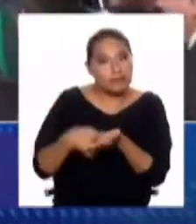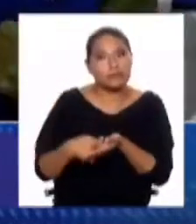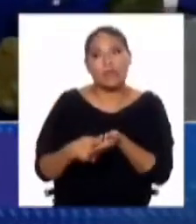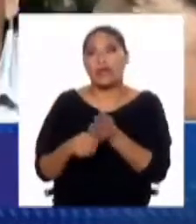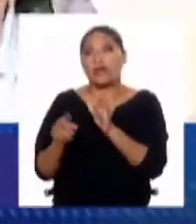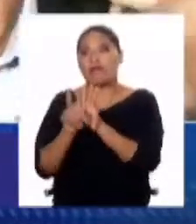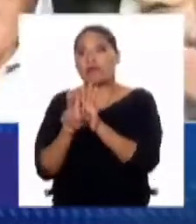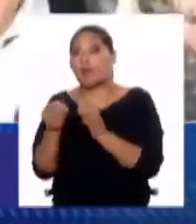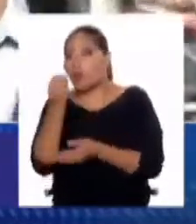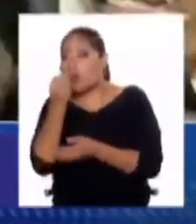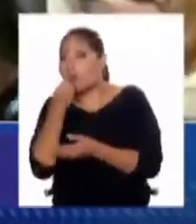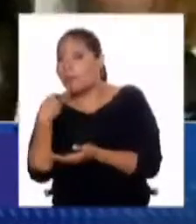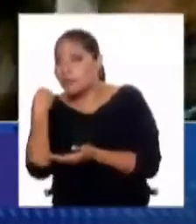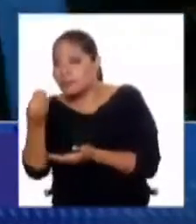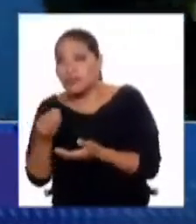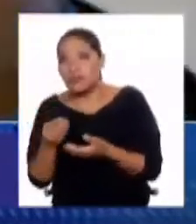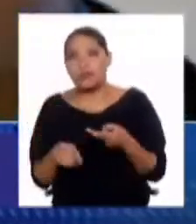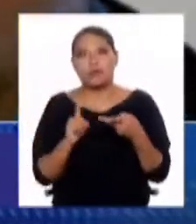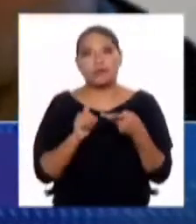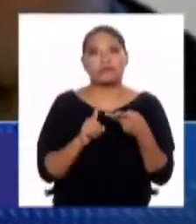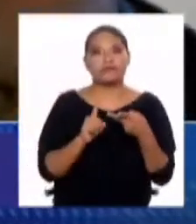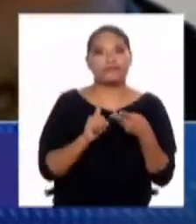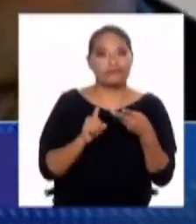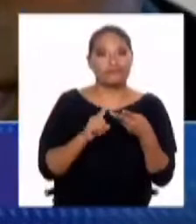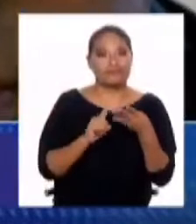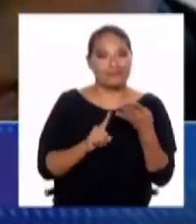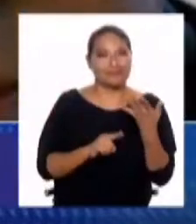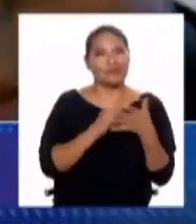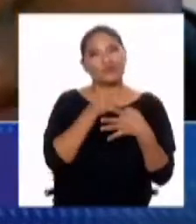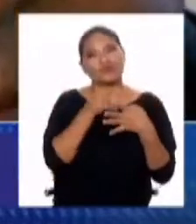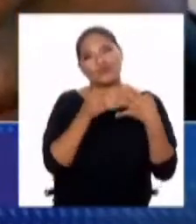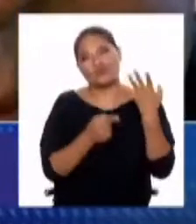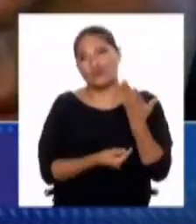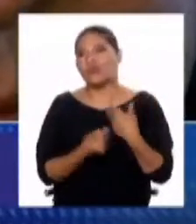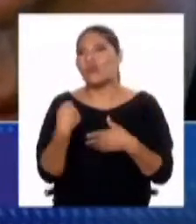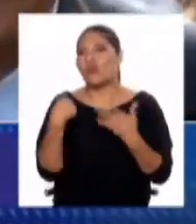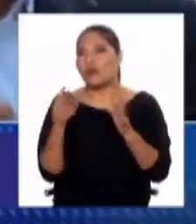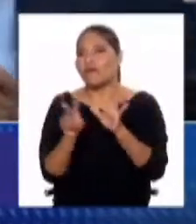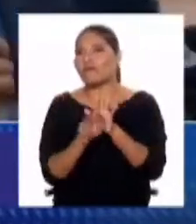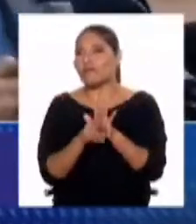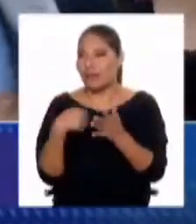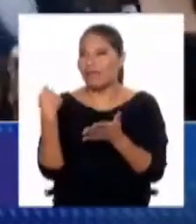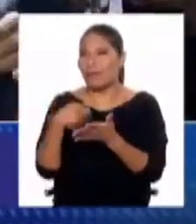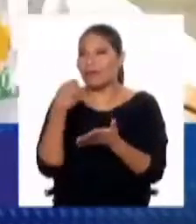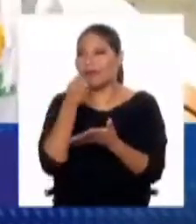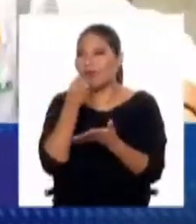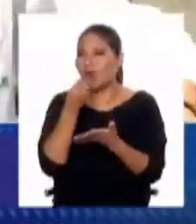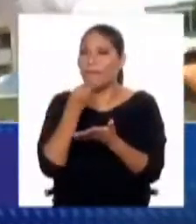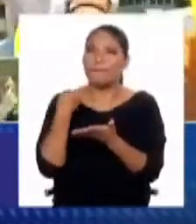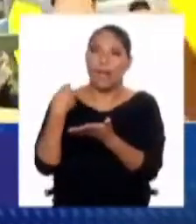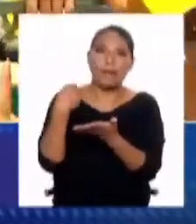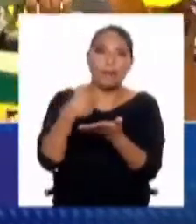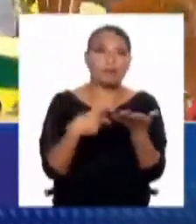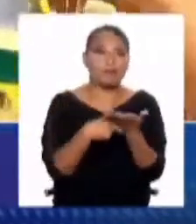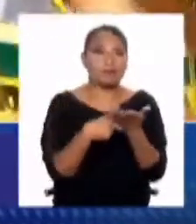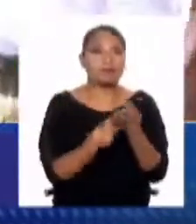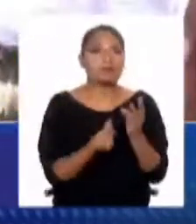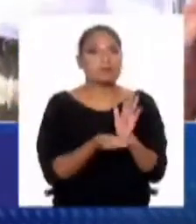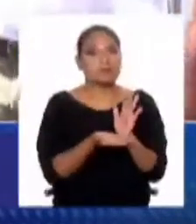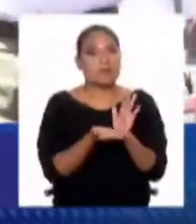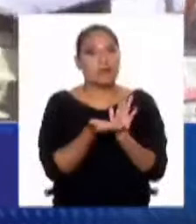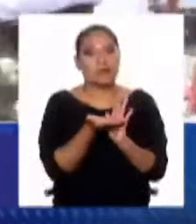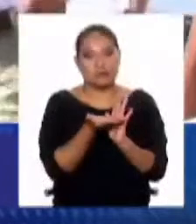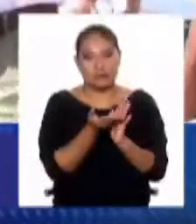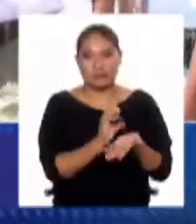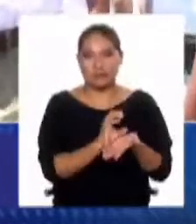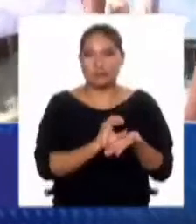su comida, tienes que pagarle su... ¿Me entiendes? Entonces, y así vamos juntando. Y después, luego,